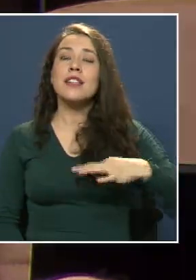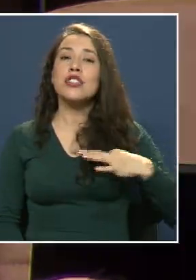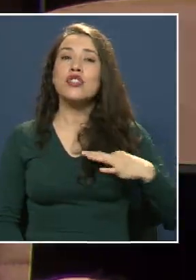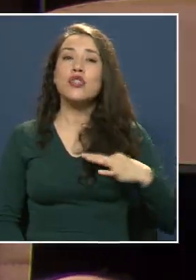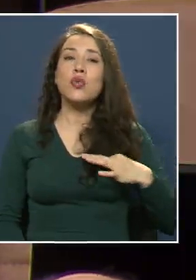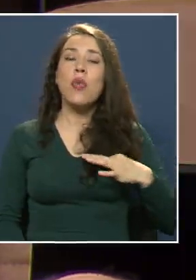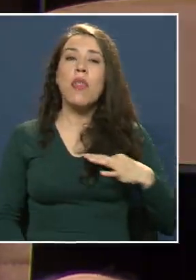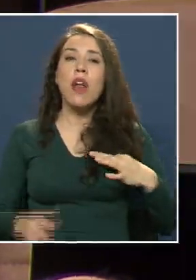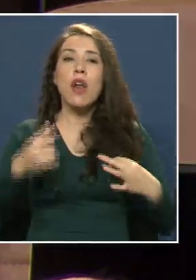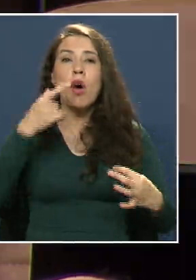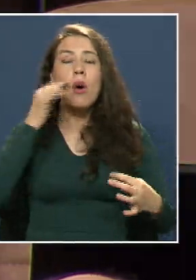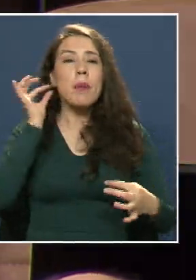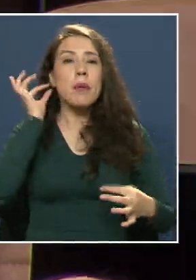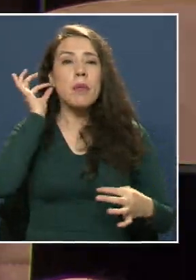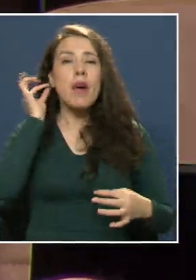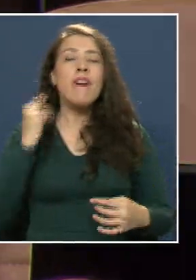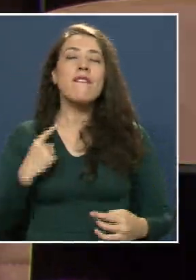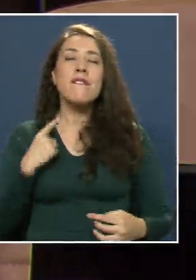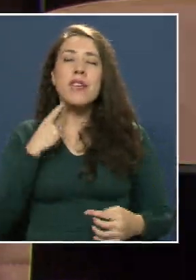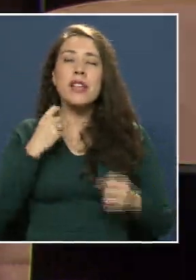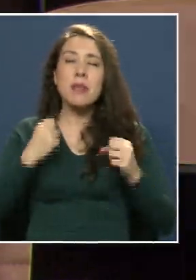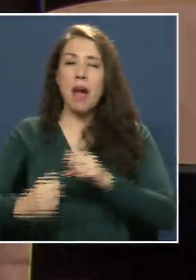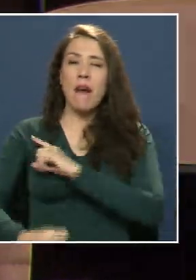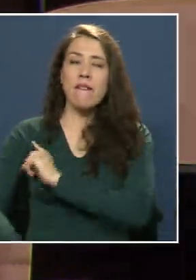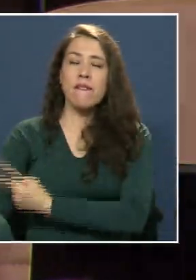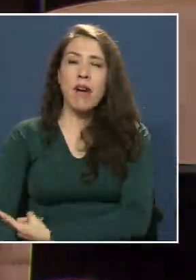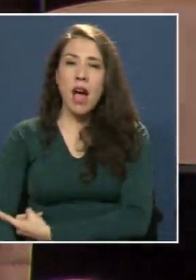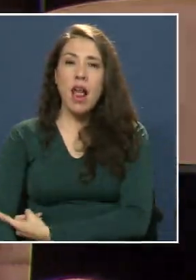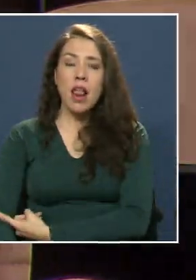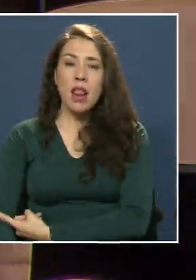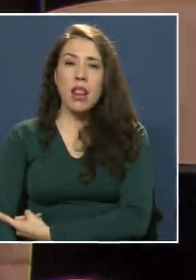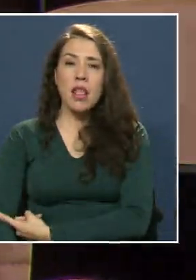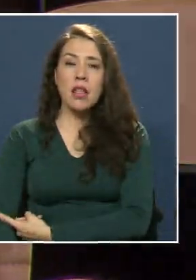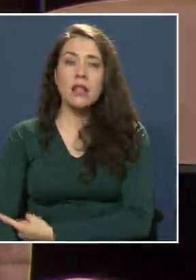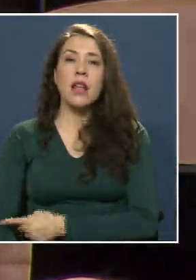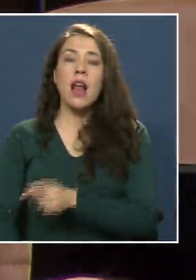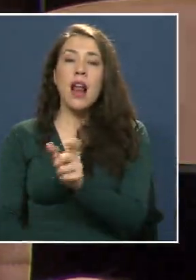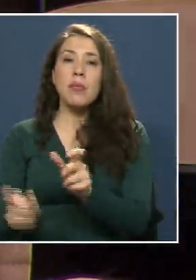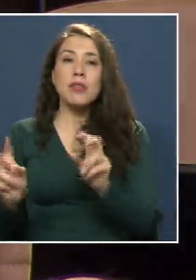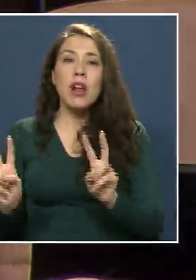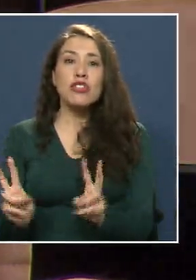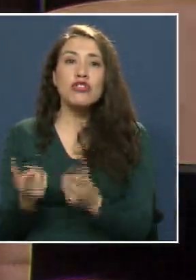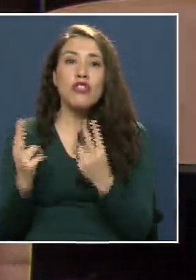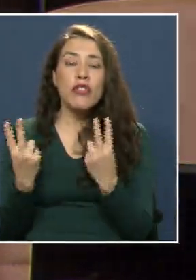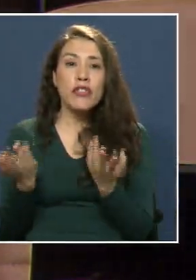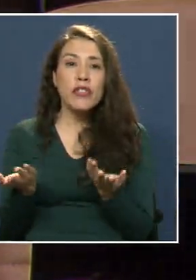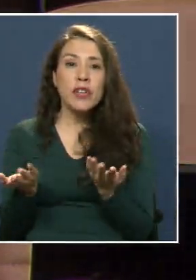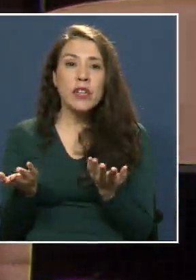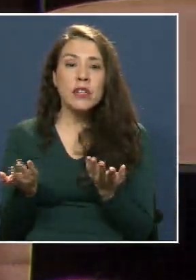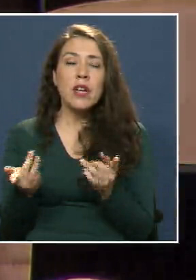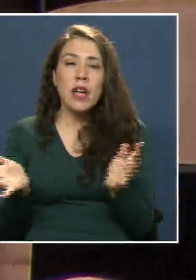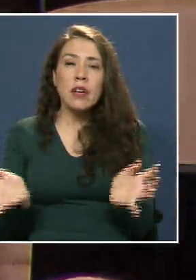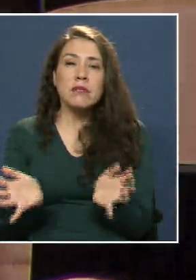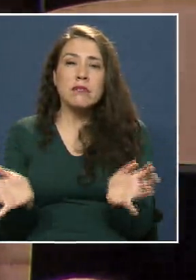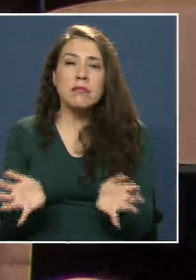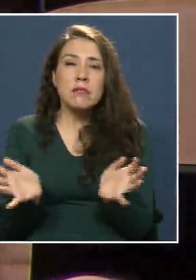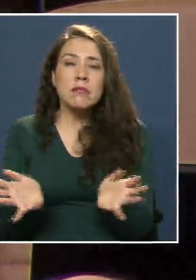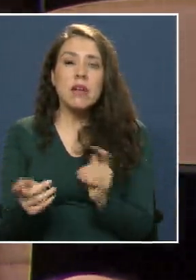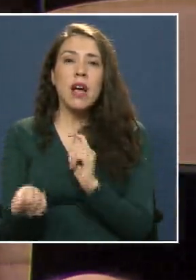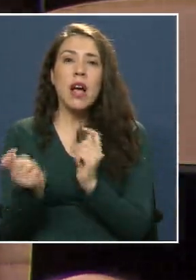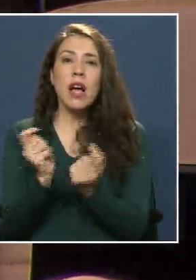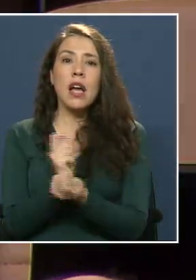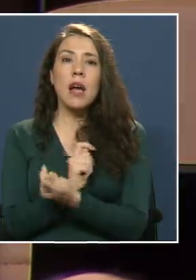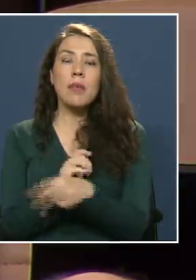ciudadanas, aquellas víctimas valientes, aquellos y aquellas sobrevivientes que han empujado este cambio en